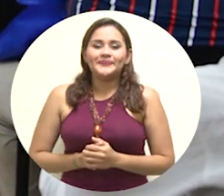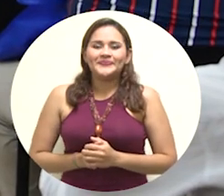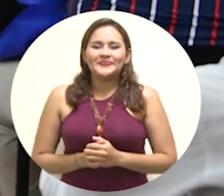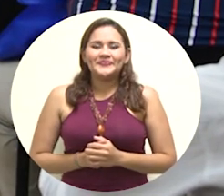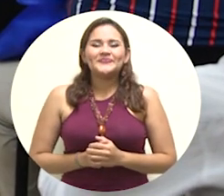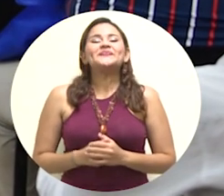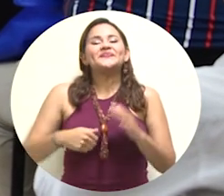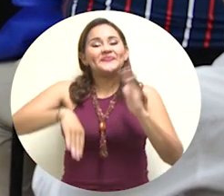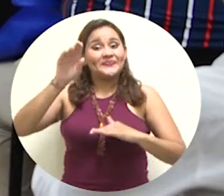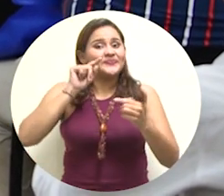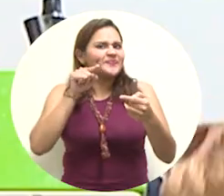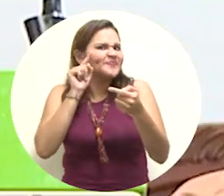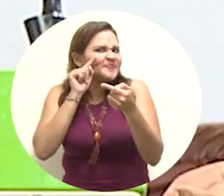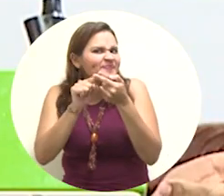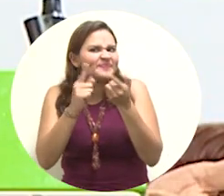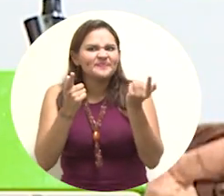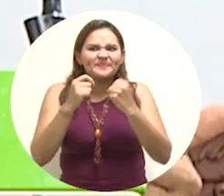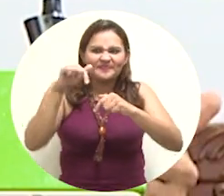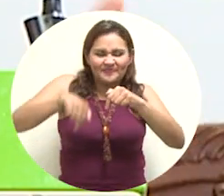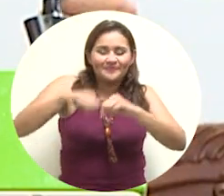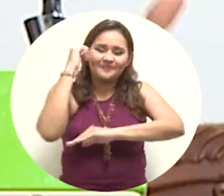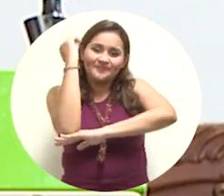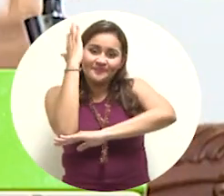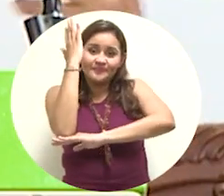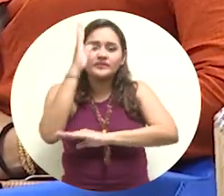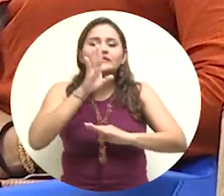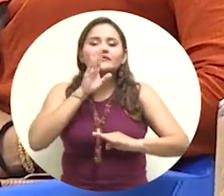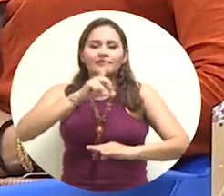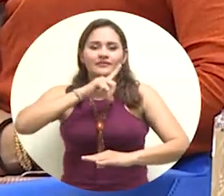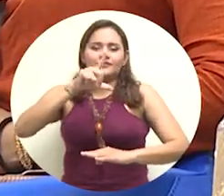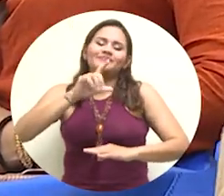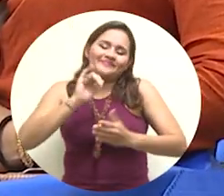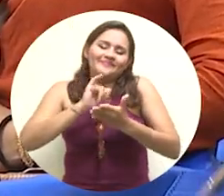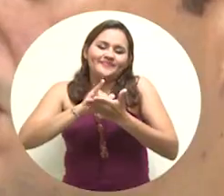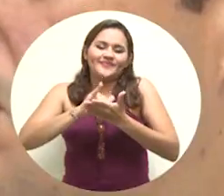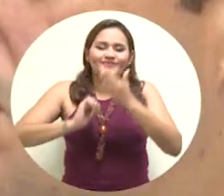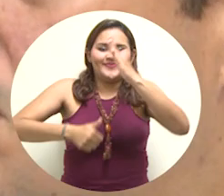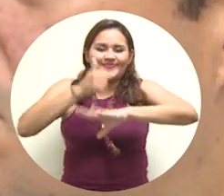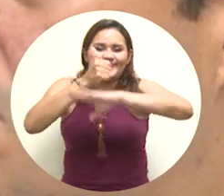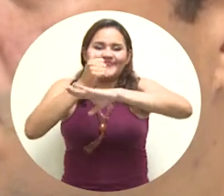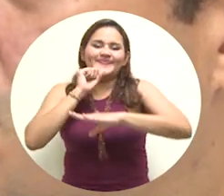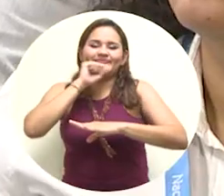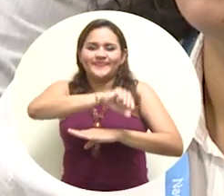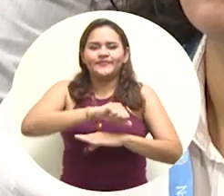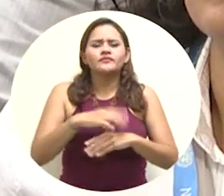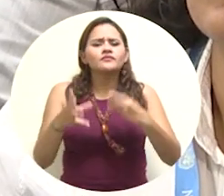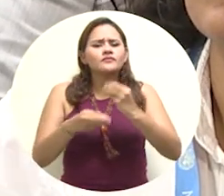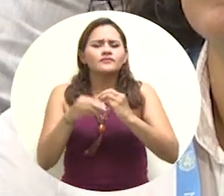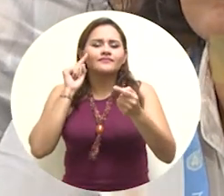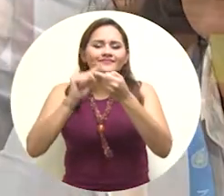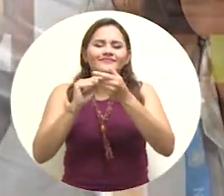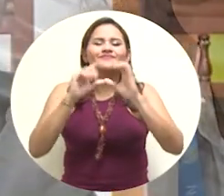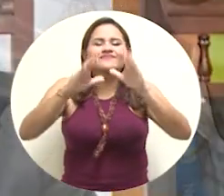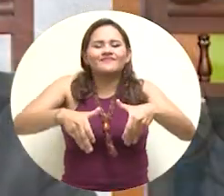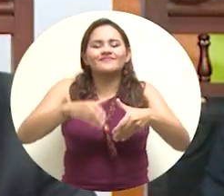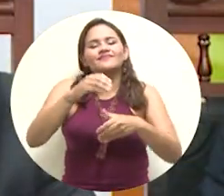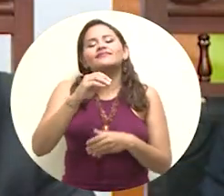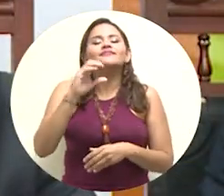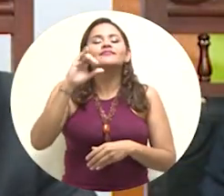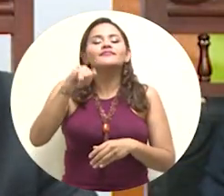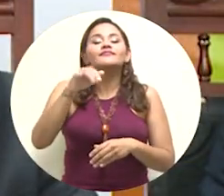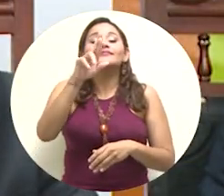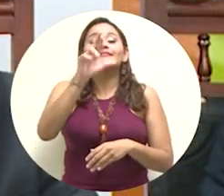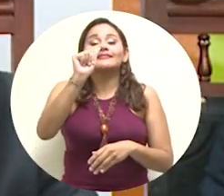La instalación del evento, liderada por el rector Pablo Vera Salazar, estuvo enmarcada en la Cátedra Abierta Rafael Celedón.